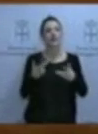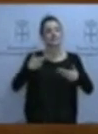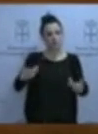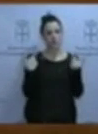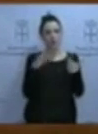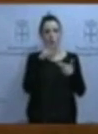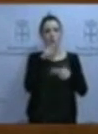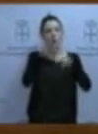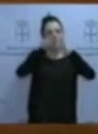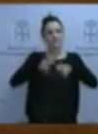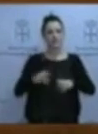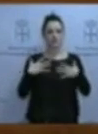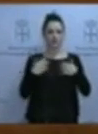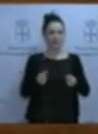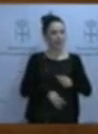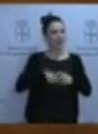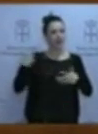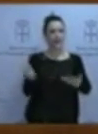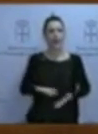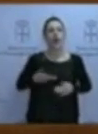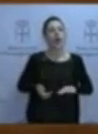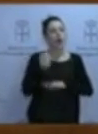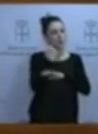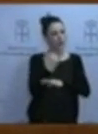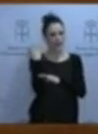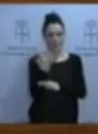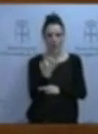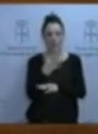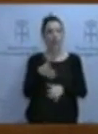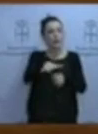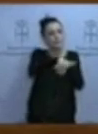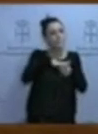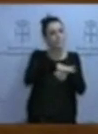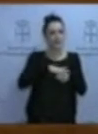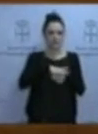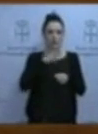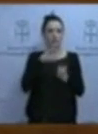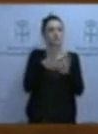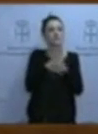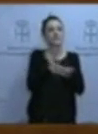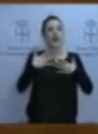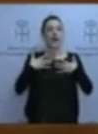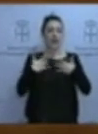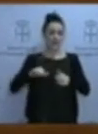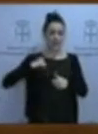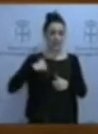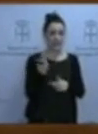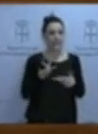a la investigación sanitaria en general, la básica, clínica, como se expone del punto 3, de la atención primaria, salud